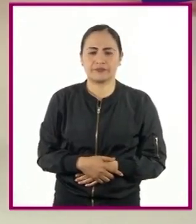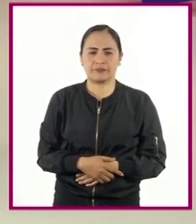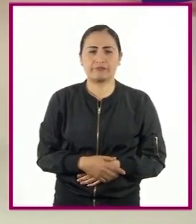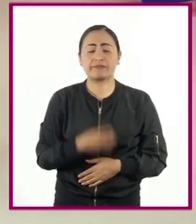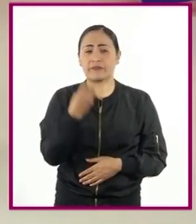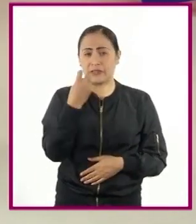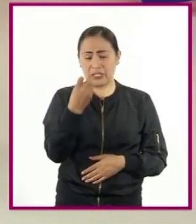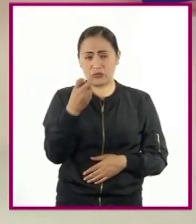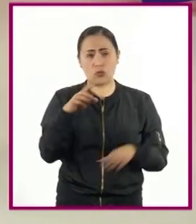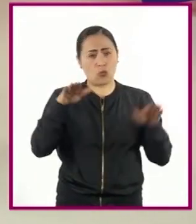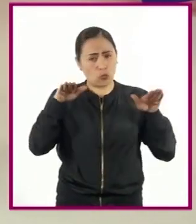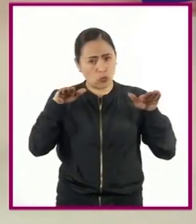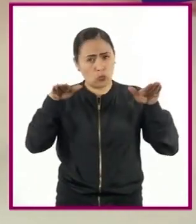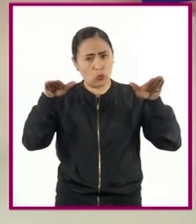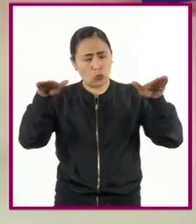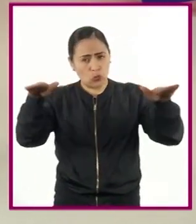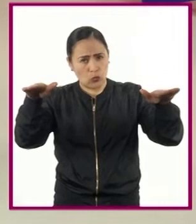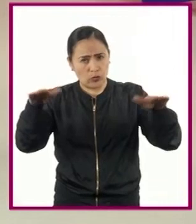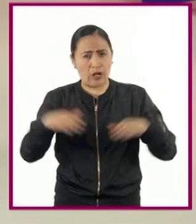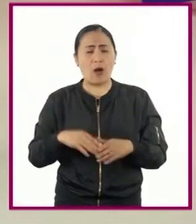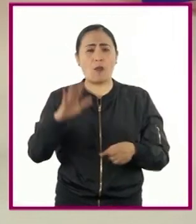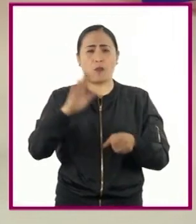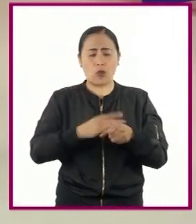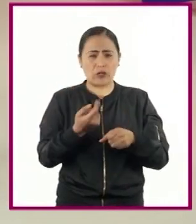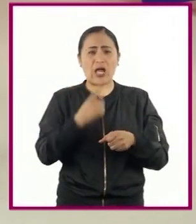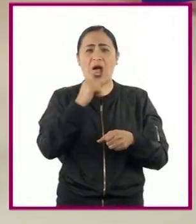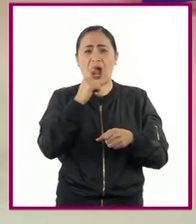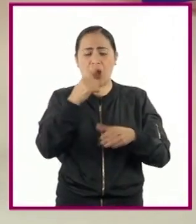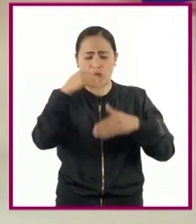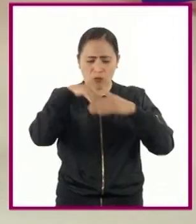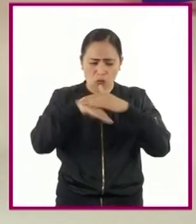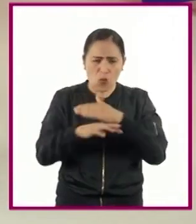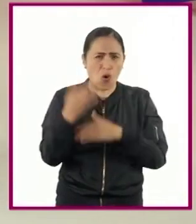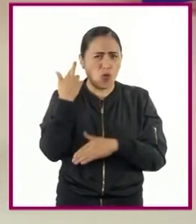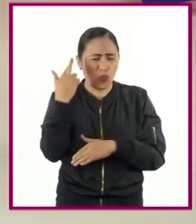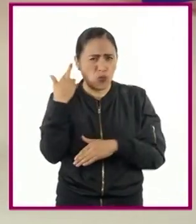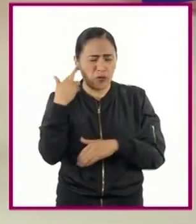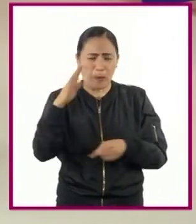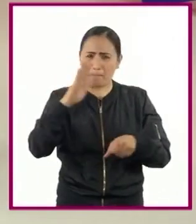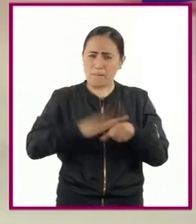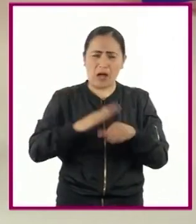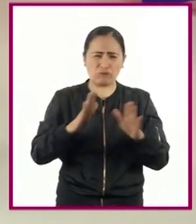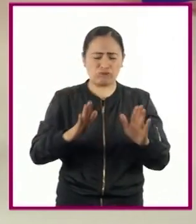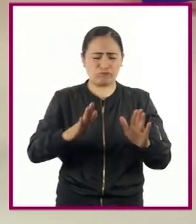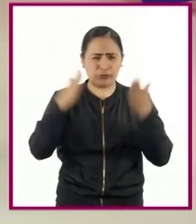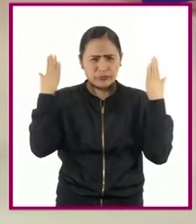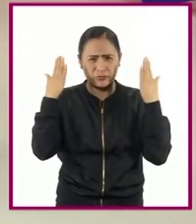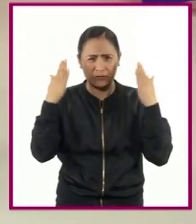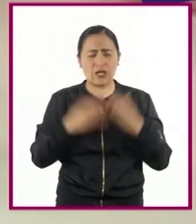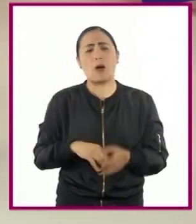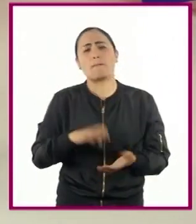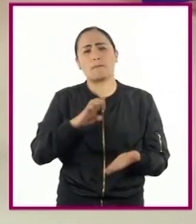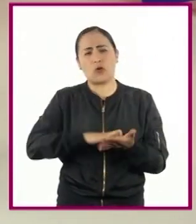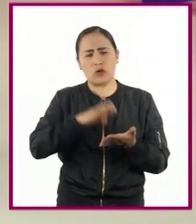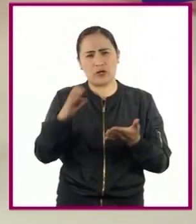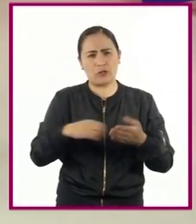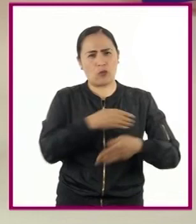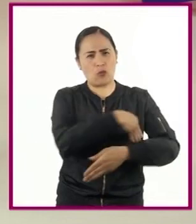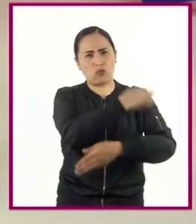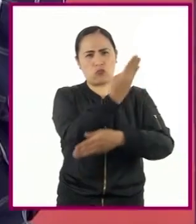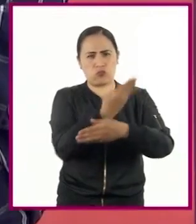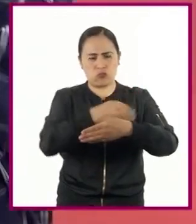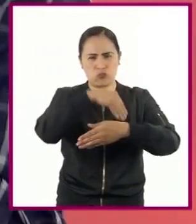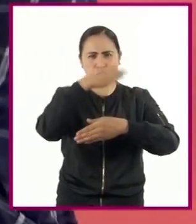Esto es en el aire, porque debajo del agua el sonido viaja muchísimo más rápido. Las señales de un delfín o una